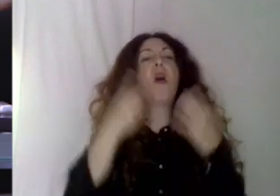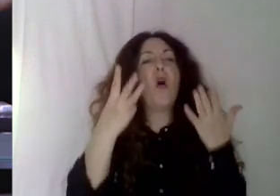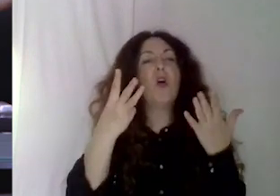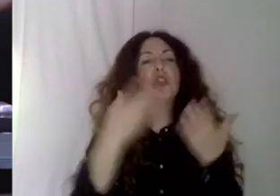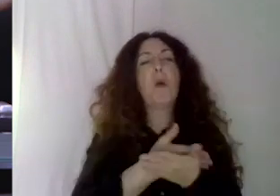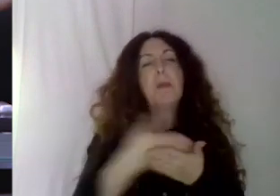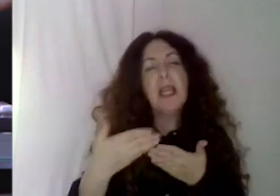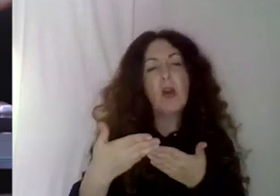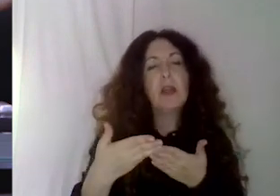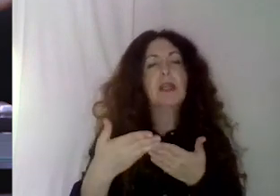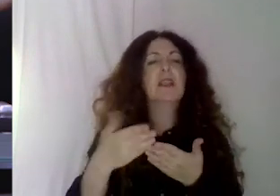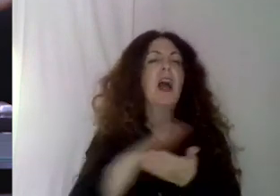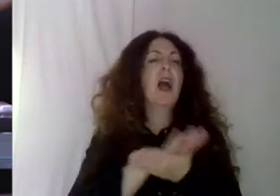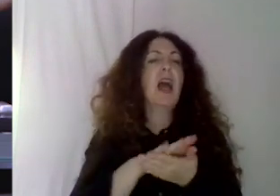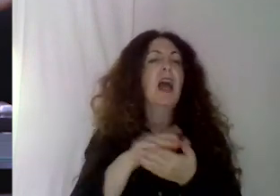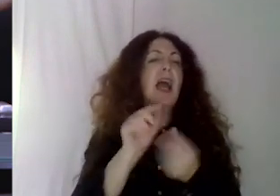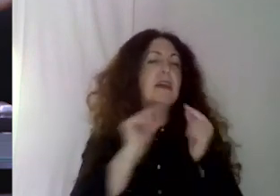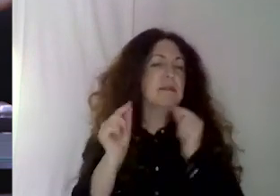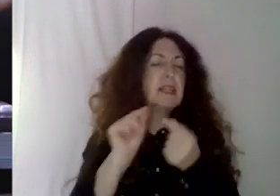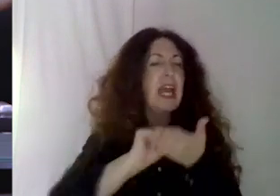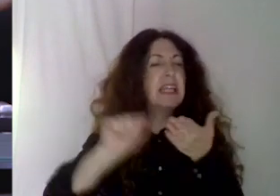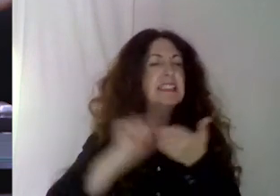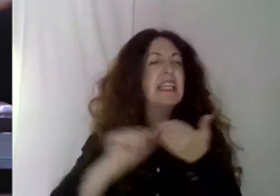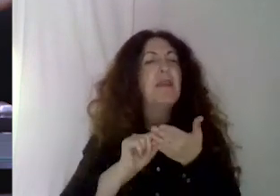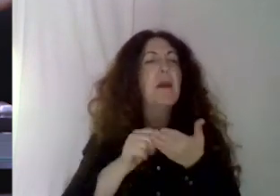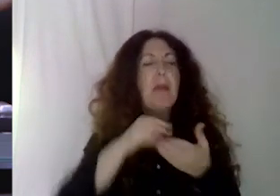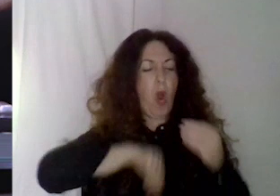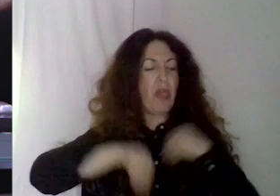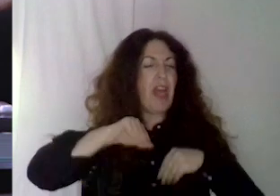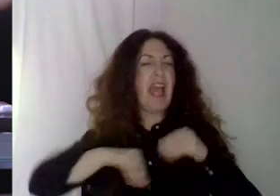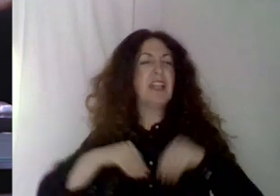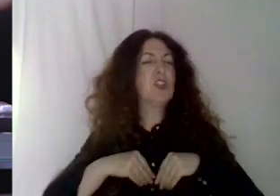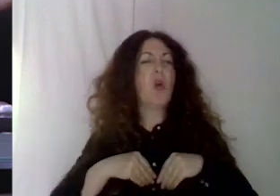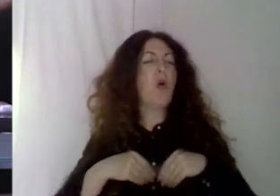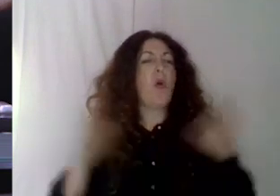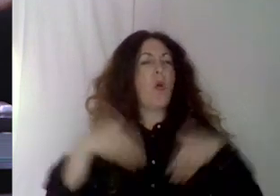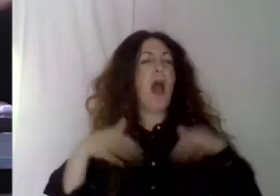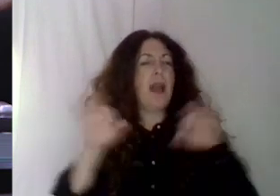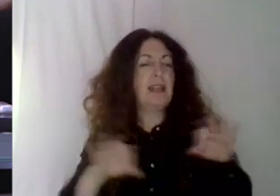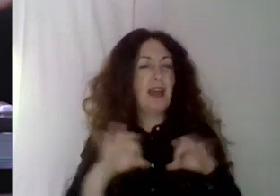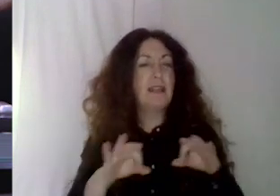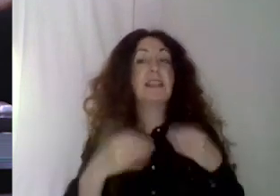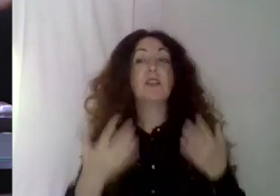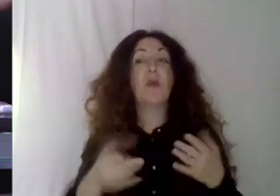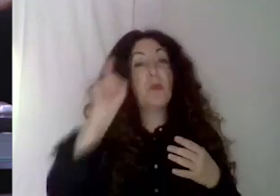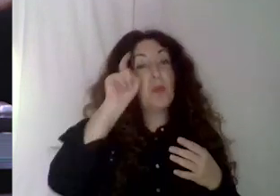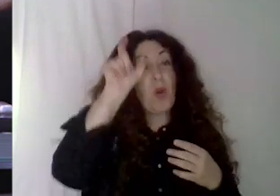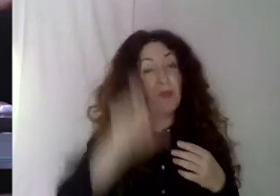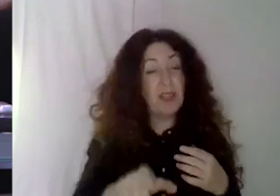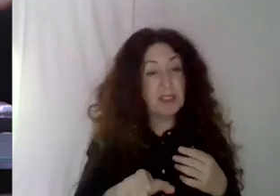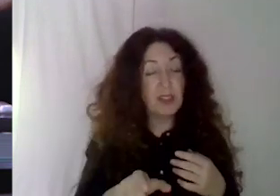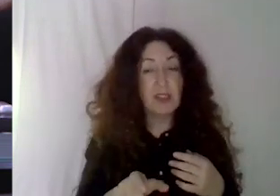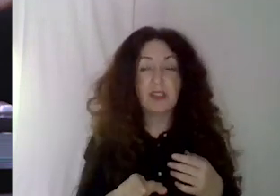grandes excelencias. Y luego llegan los biógrafos, como decía Estrella de Diego, llegan los biógrafos. Y bueno, y hacemos ya